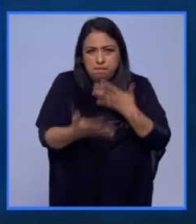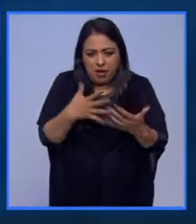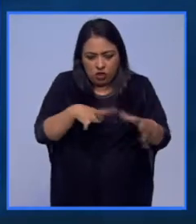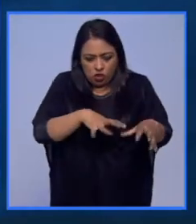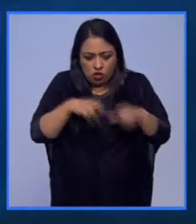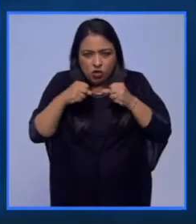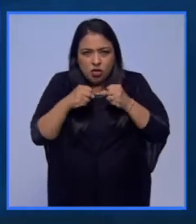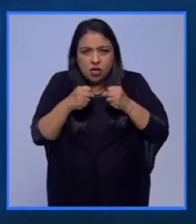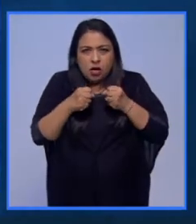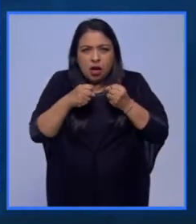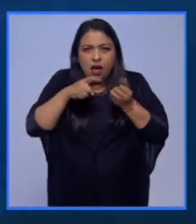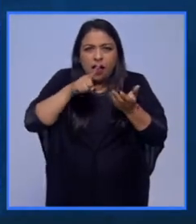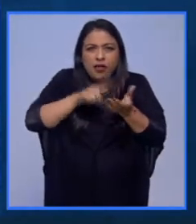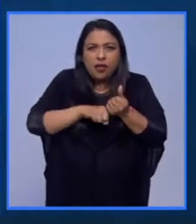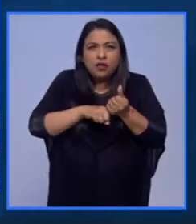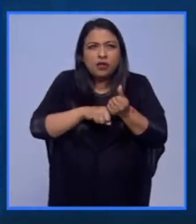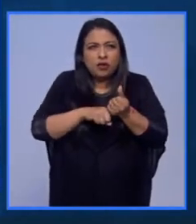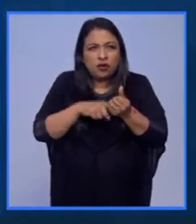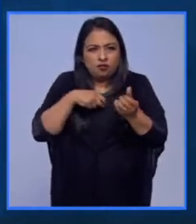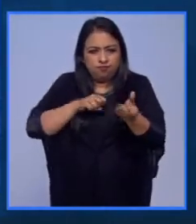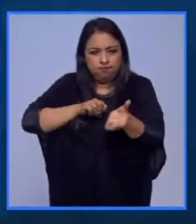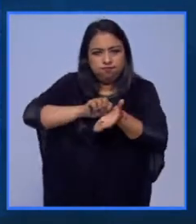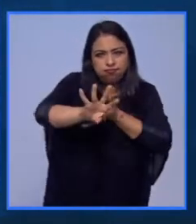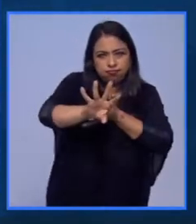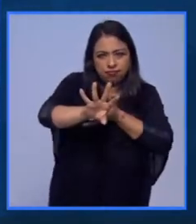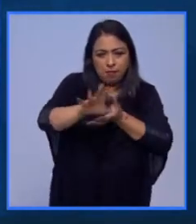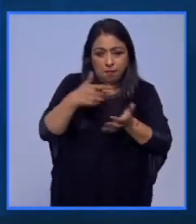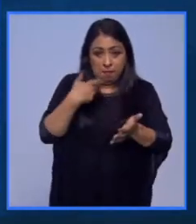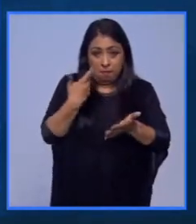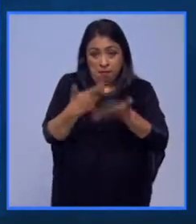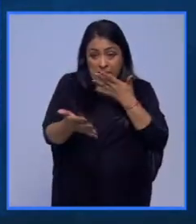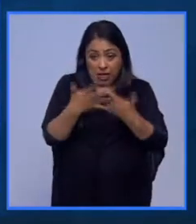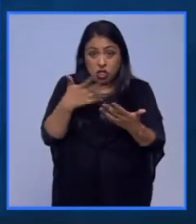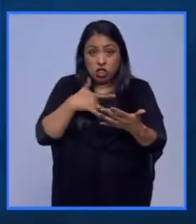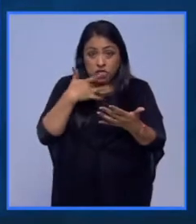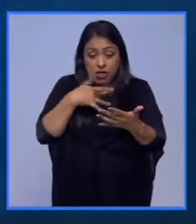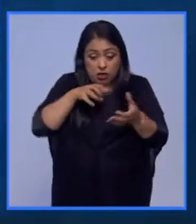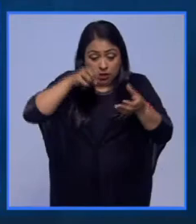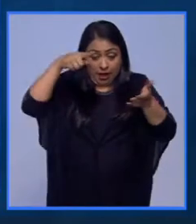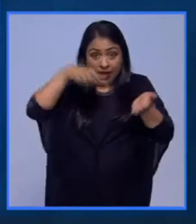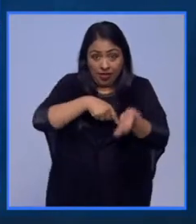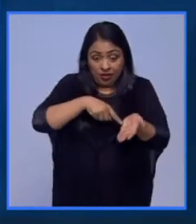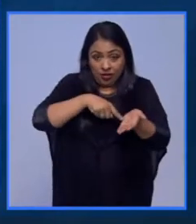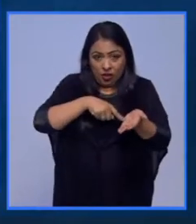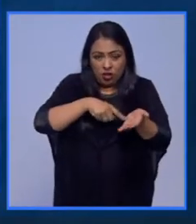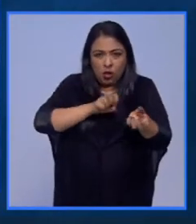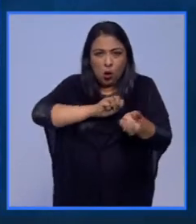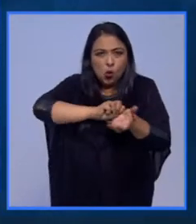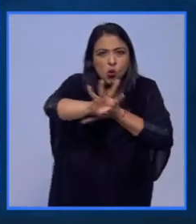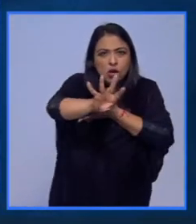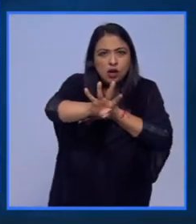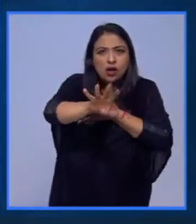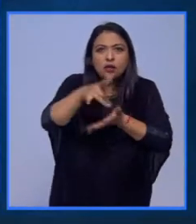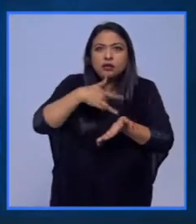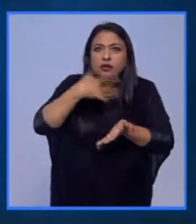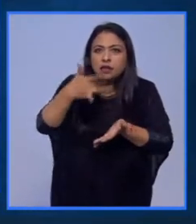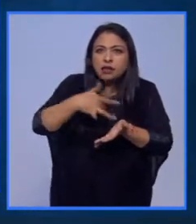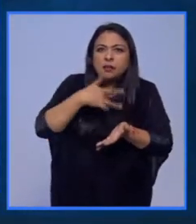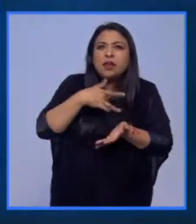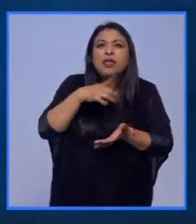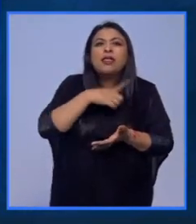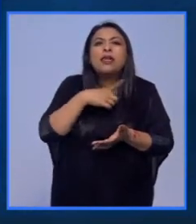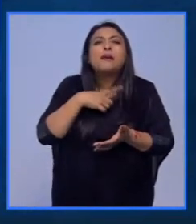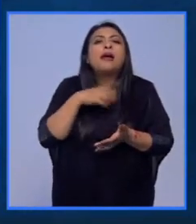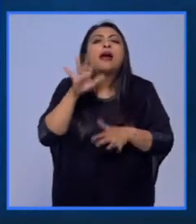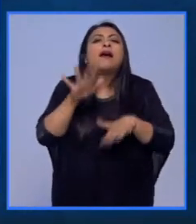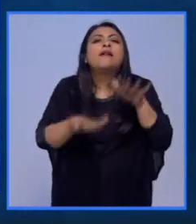y pasarlo a través de este instrumento que lo saca, lo que estamos sintiendo. Entonces, tiene que llegar el momento de que tú,